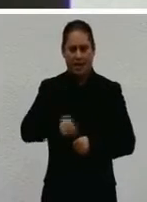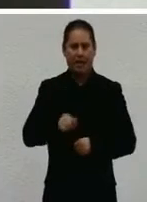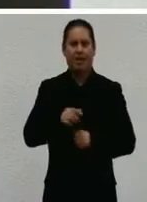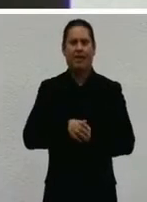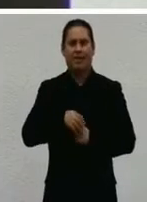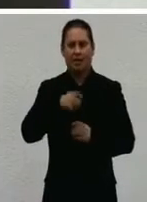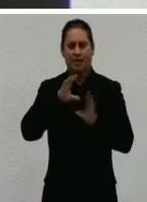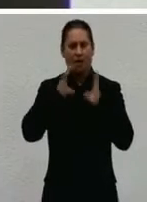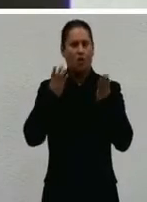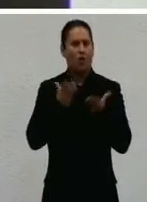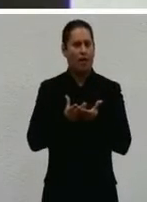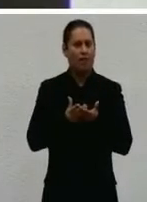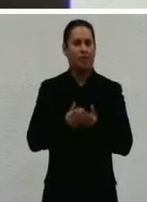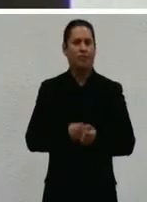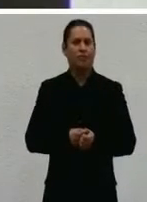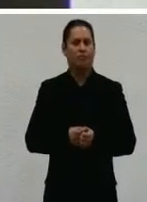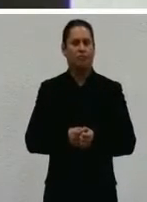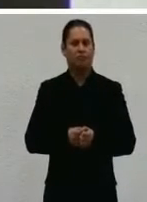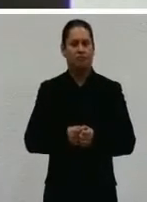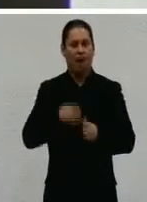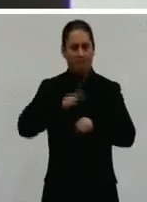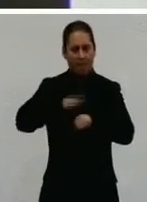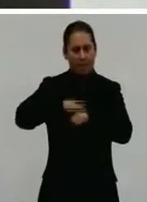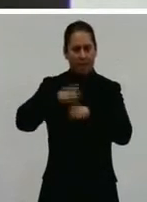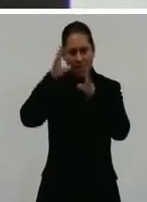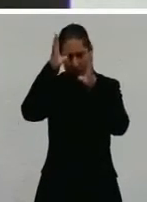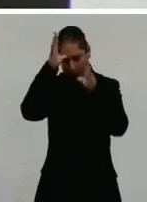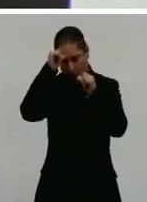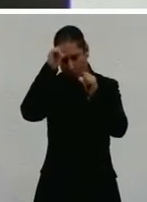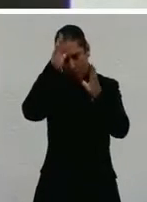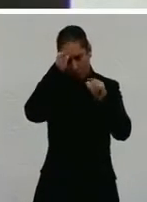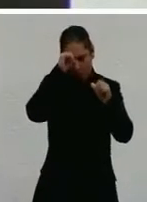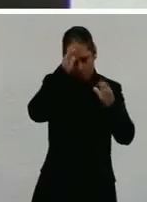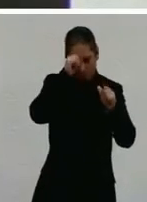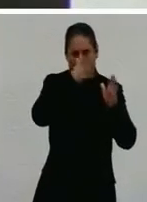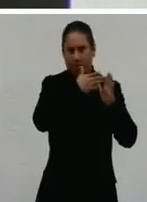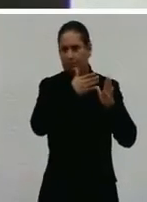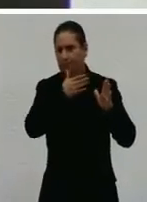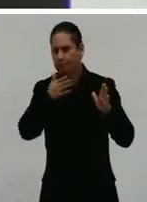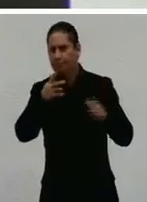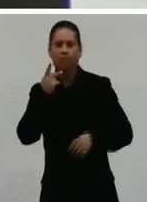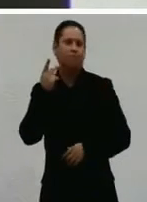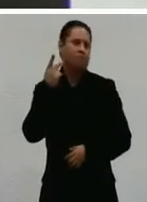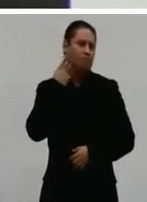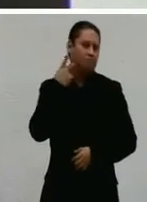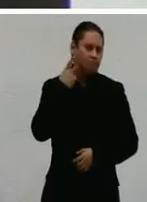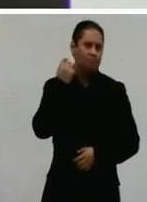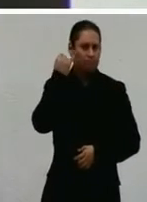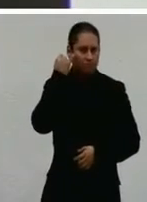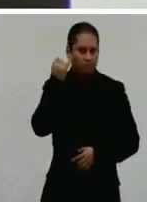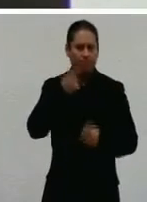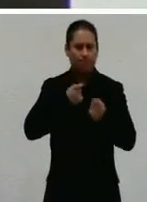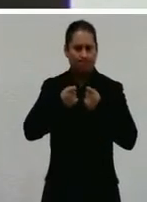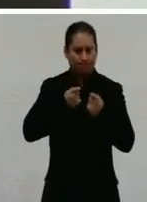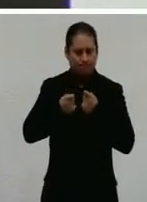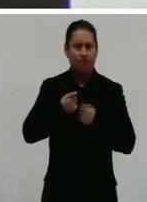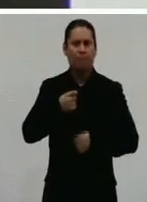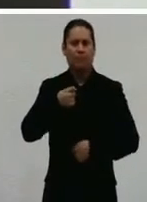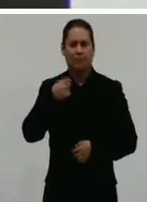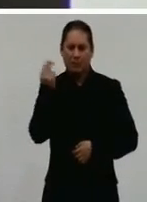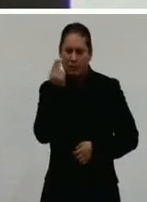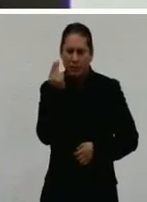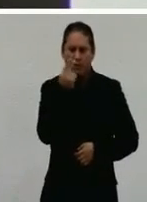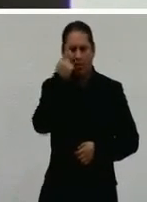legislatura la construcción de grandes acuerdos que en el ejercicio de la política y la administración se requieren